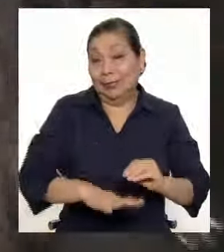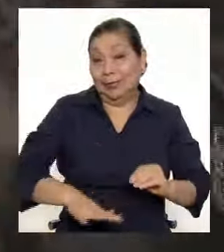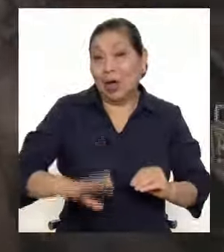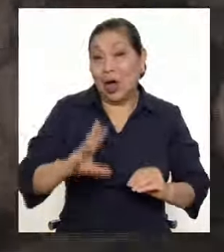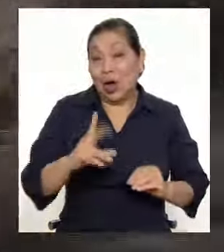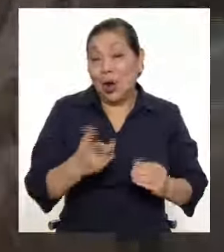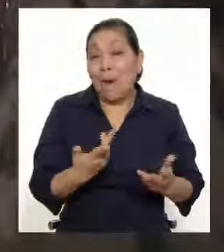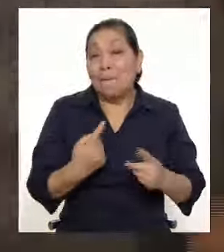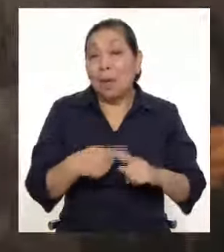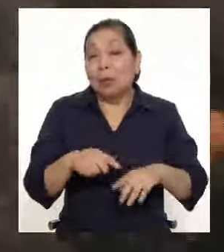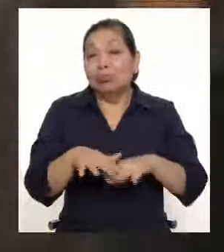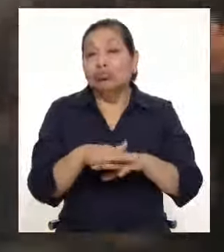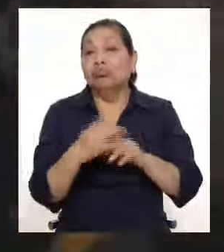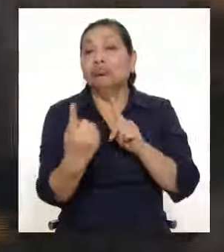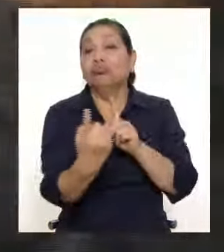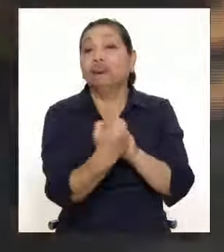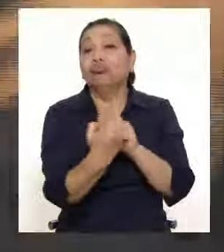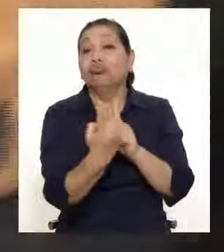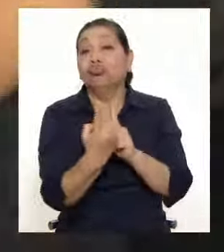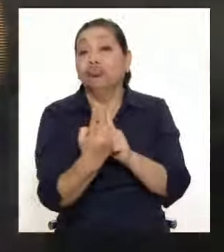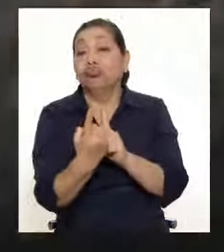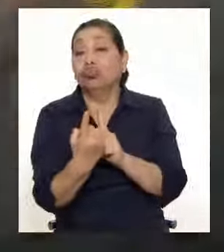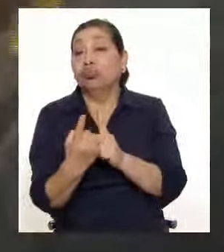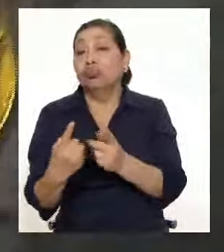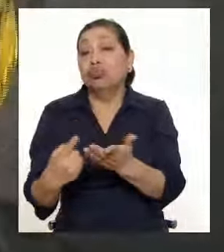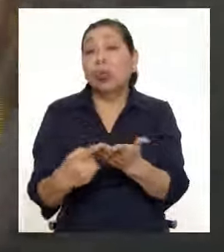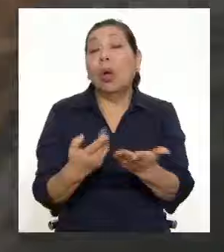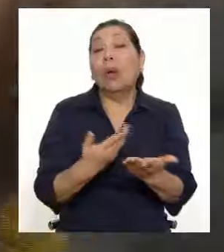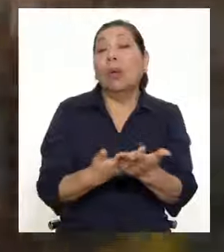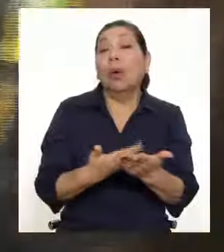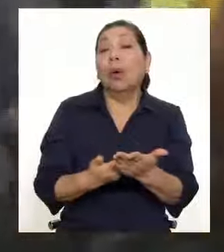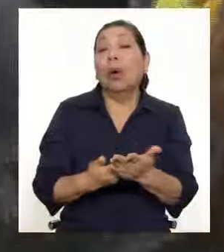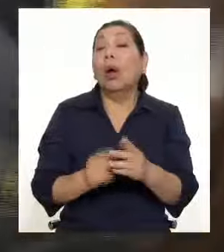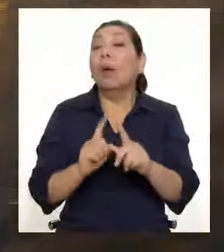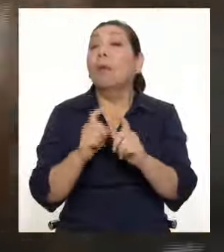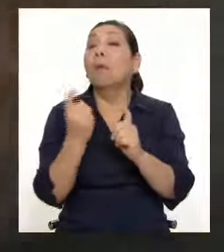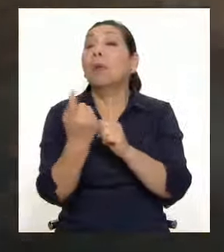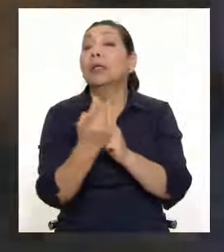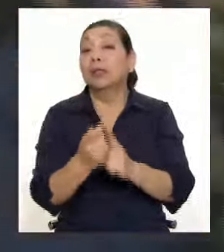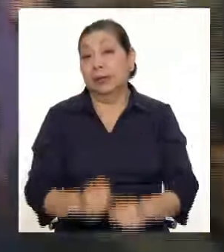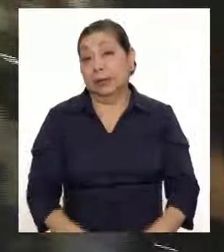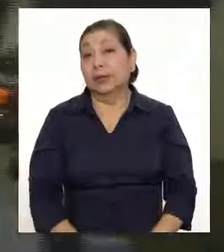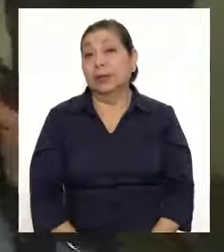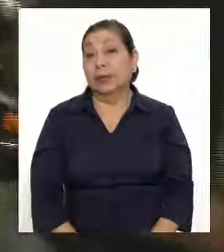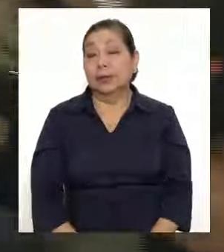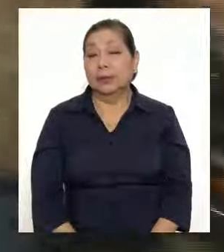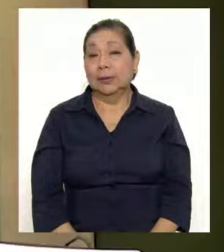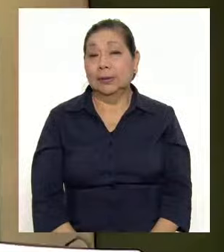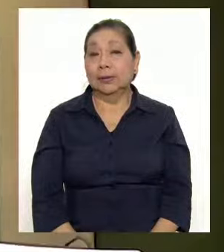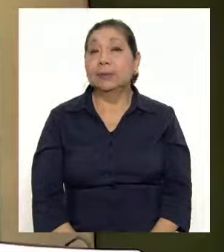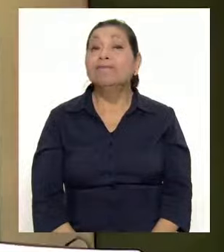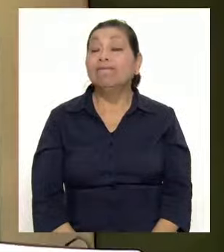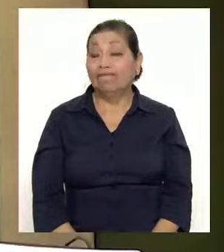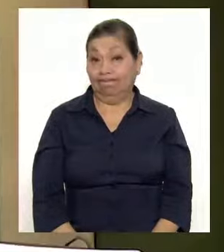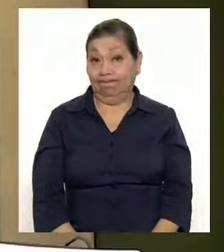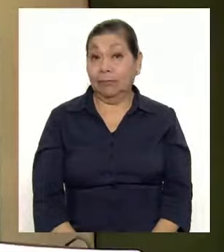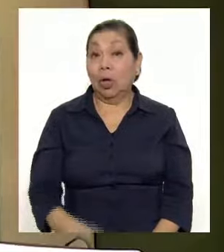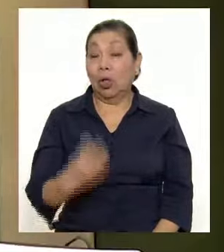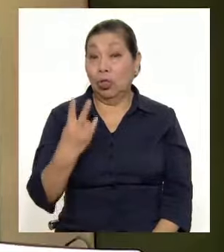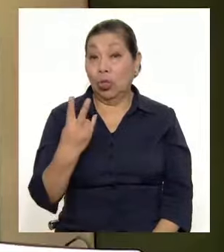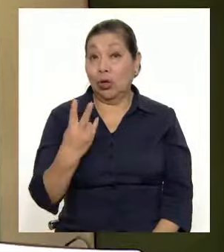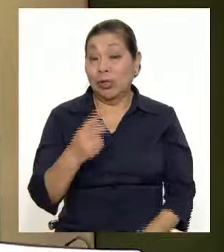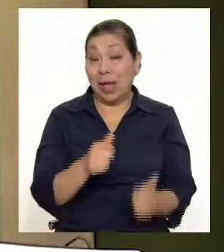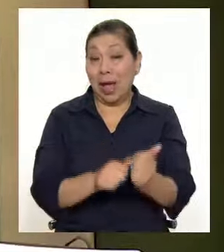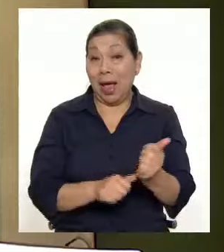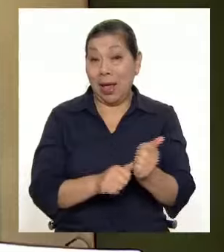de Robo para ser investigados y pasar por las pruebas de absorción atómica. Muy bien, y dos hermanas